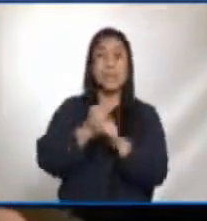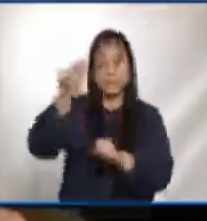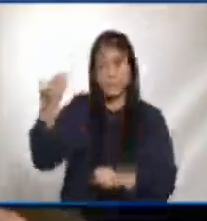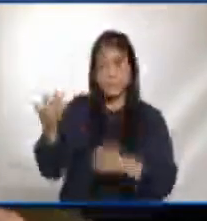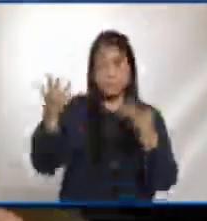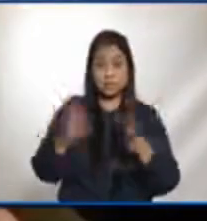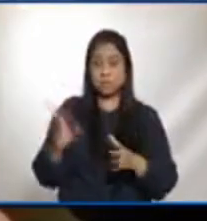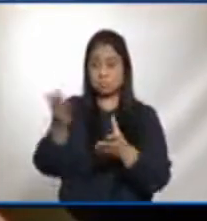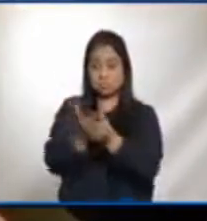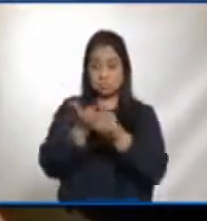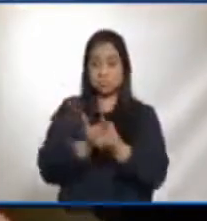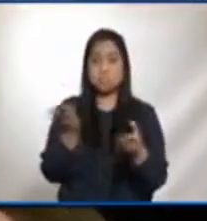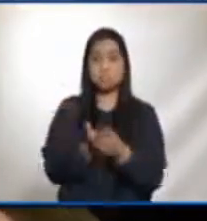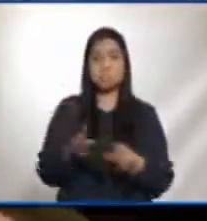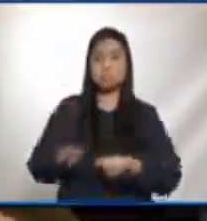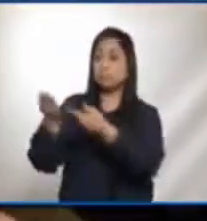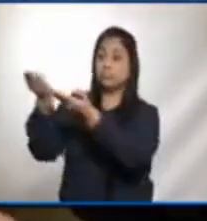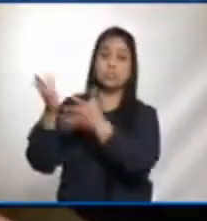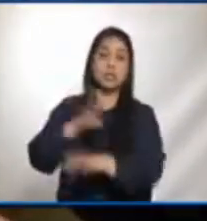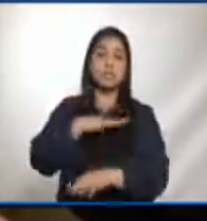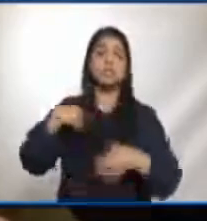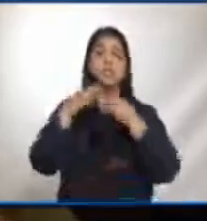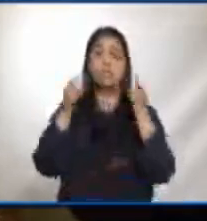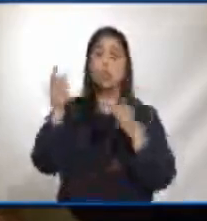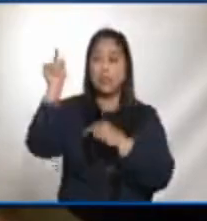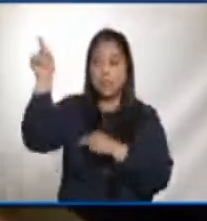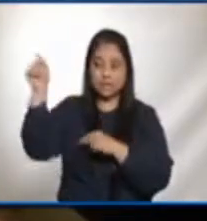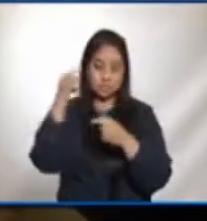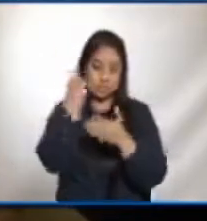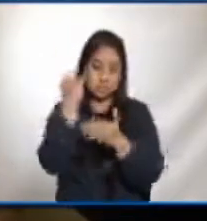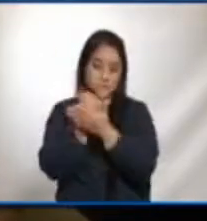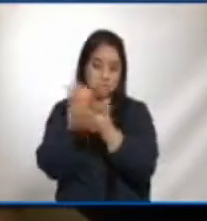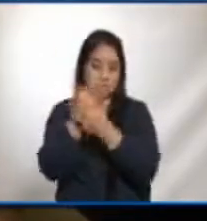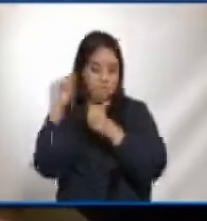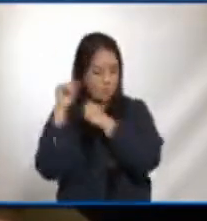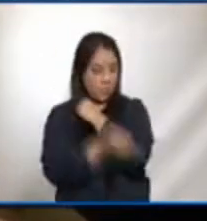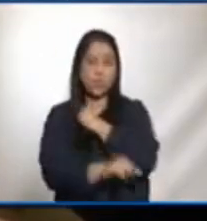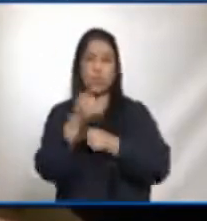están presentando al Ministerio Público para abonar y poder de